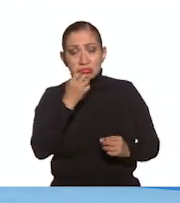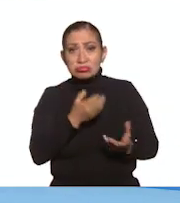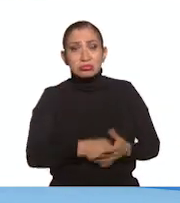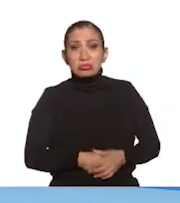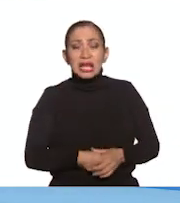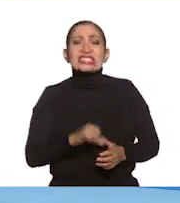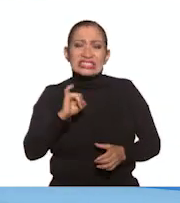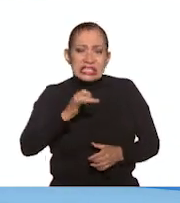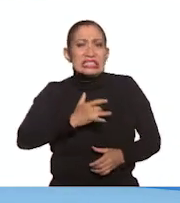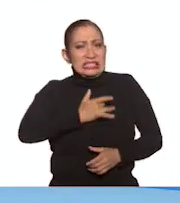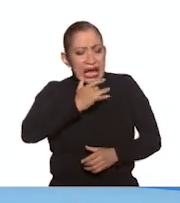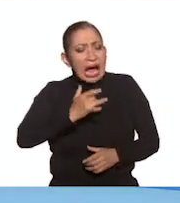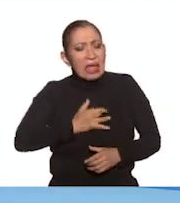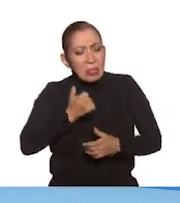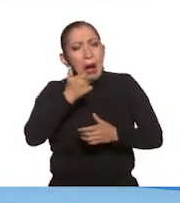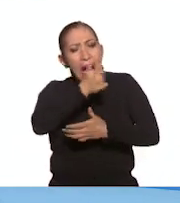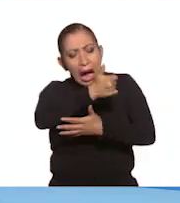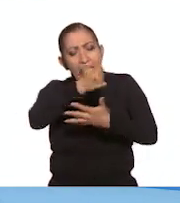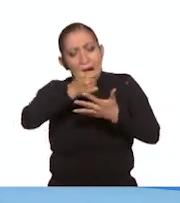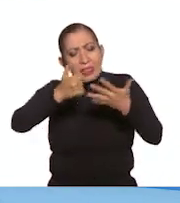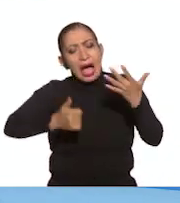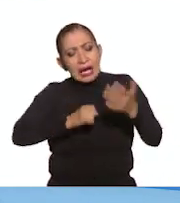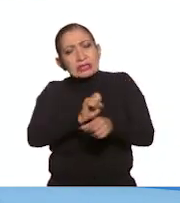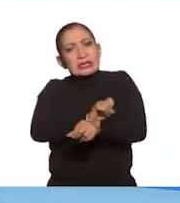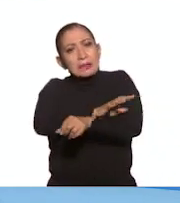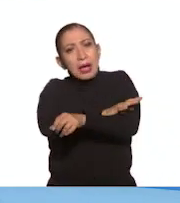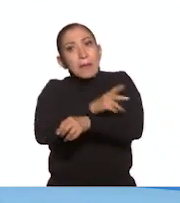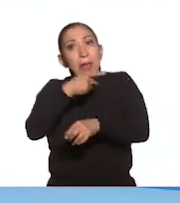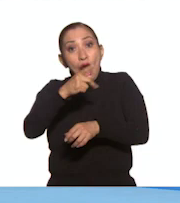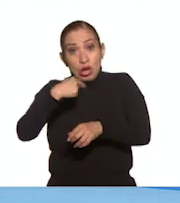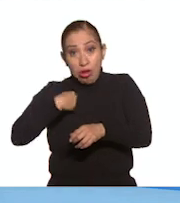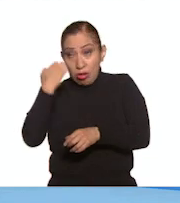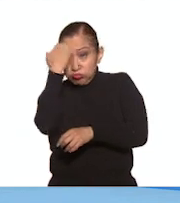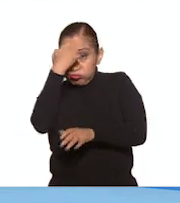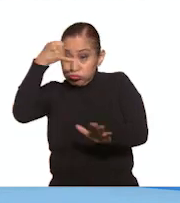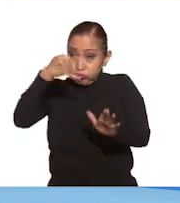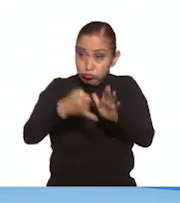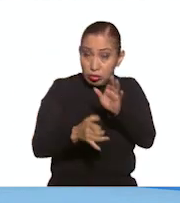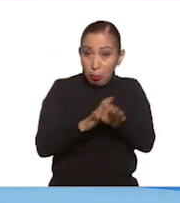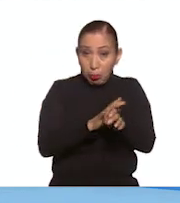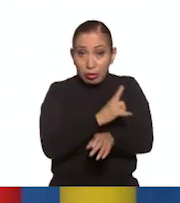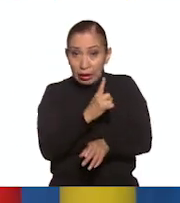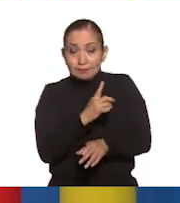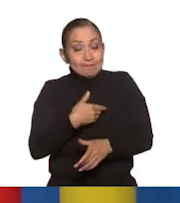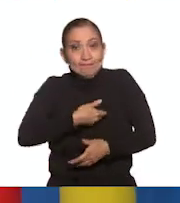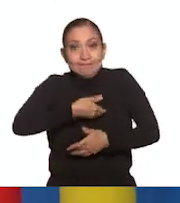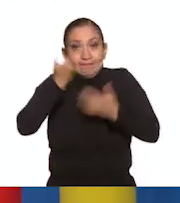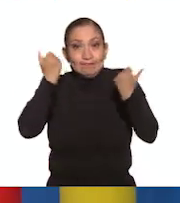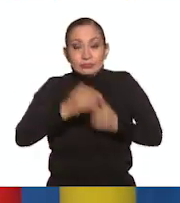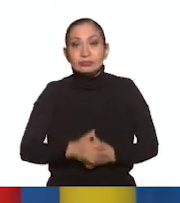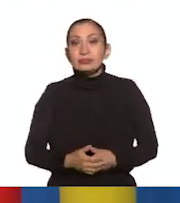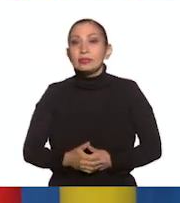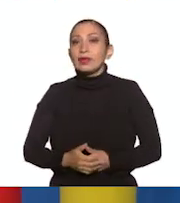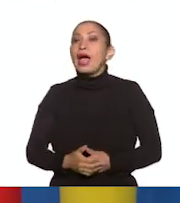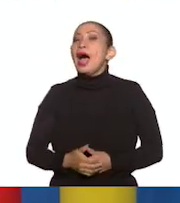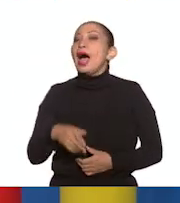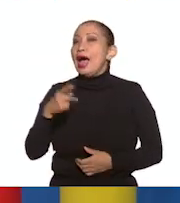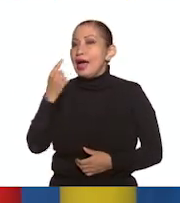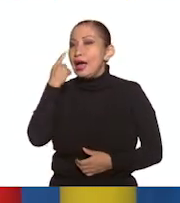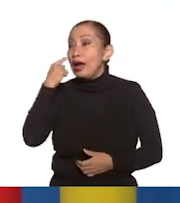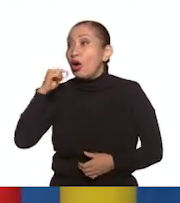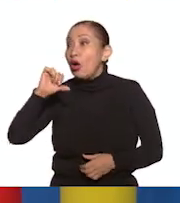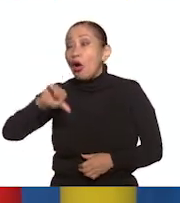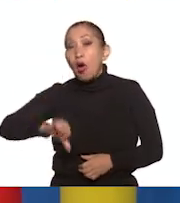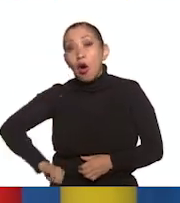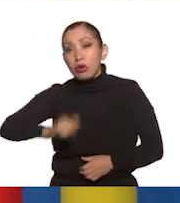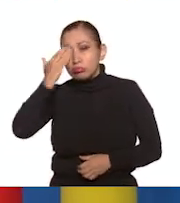sí he experimentado cada una de ellas, pero no he analizado qué situación la provoca. Ah, pues hoy